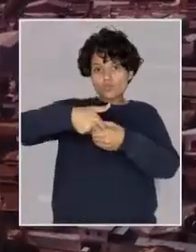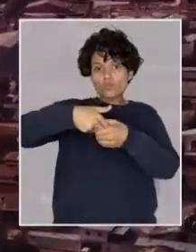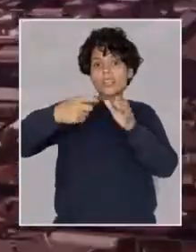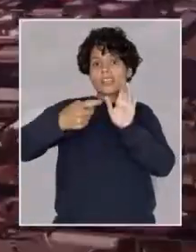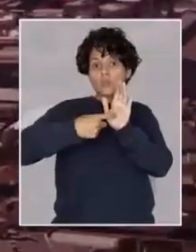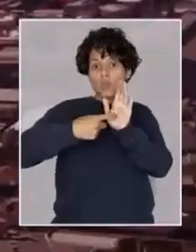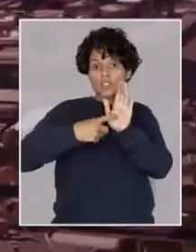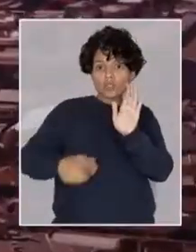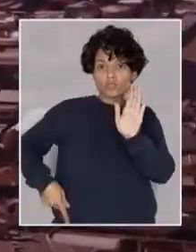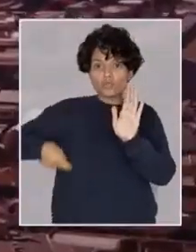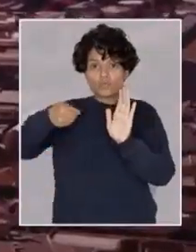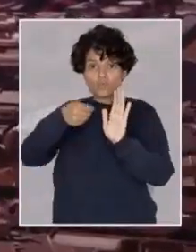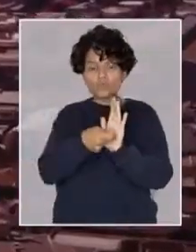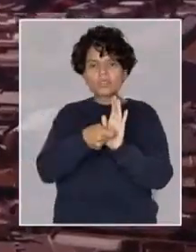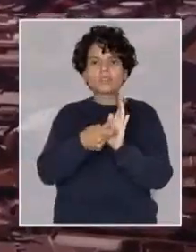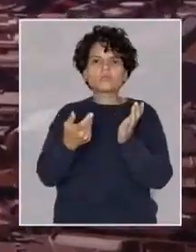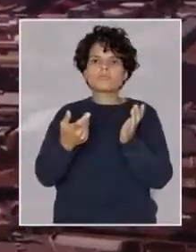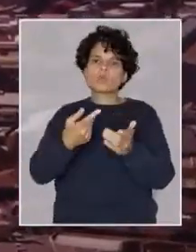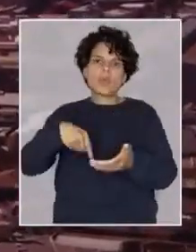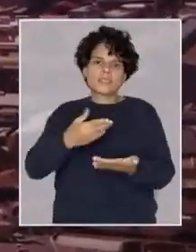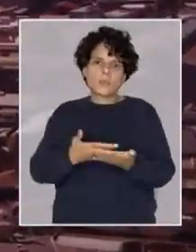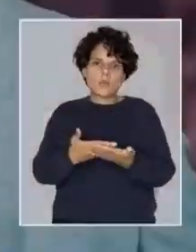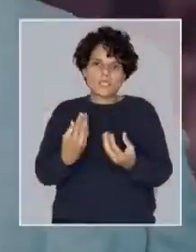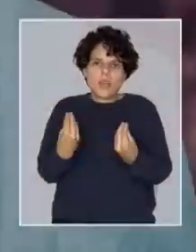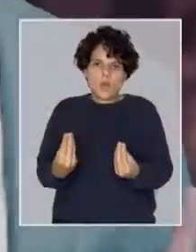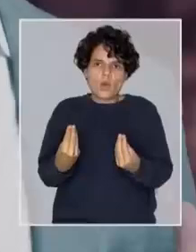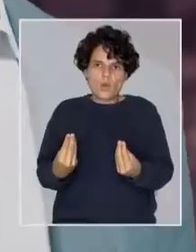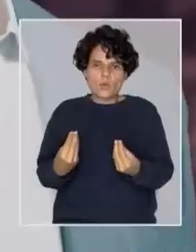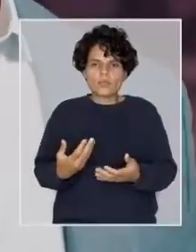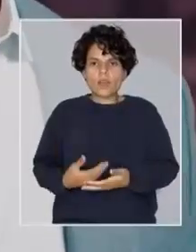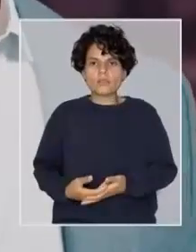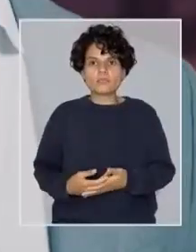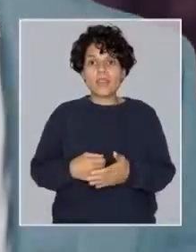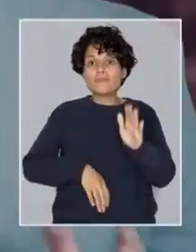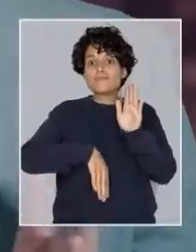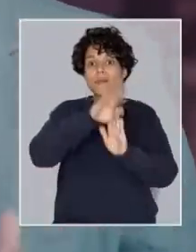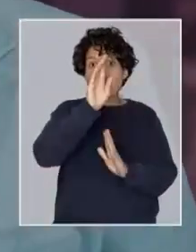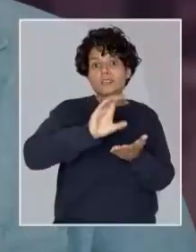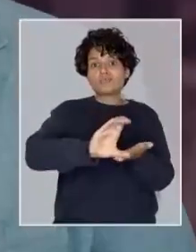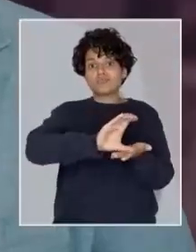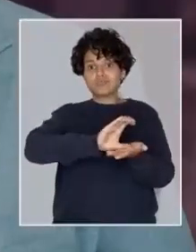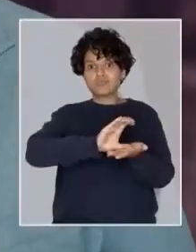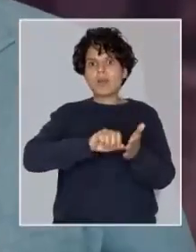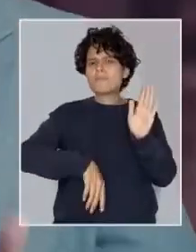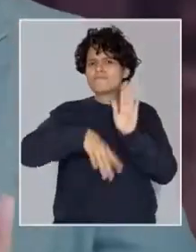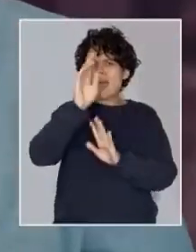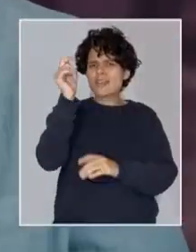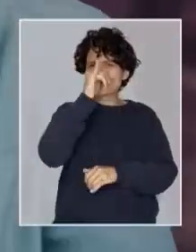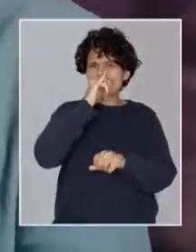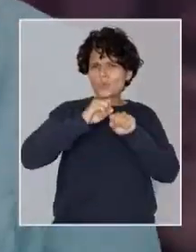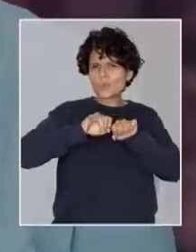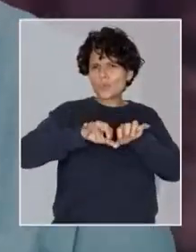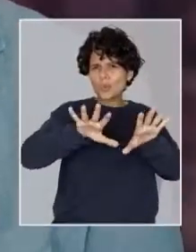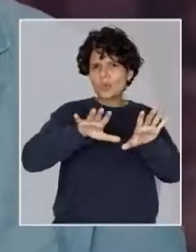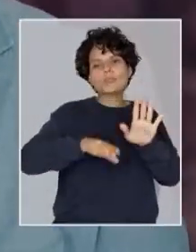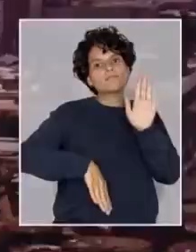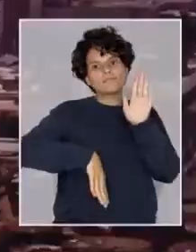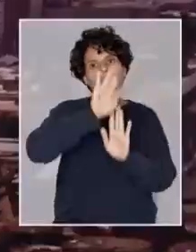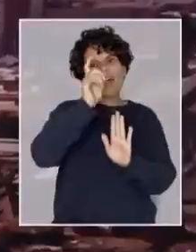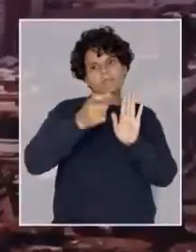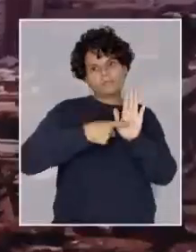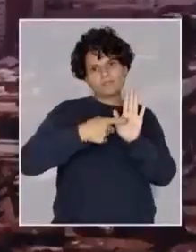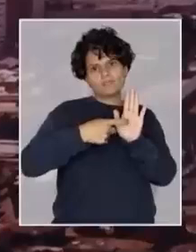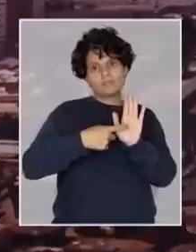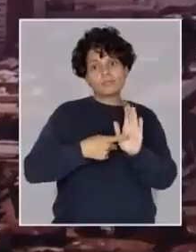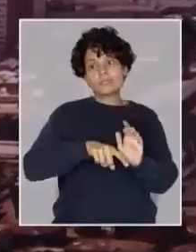Nuestra propuesta de impuestos y combustibles es de sentido común. Quienes ganan más y contaminas más, tienen que contribuir más.